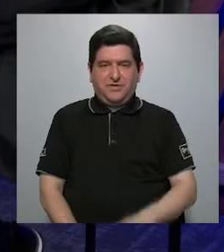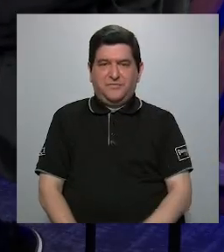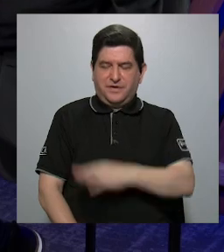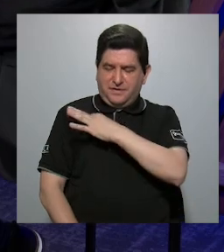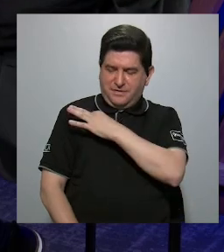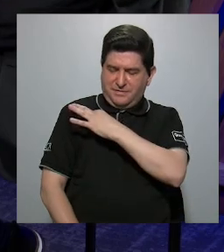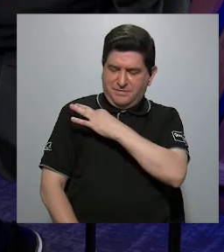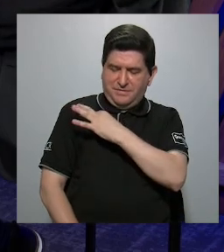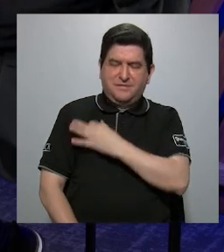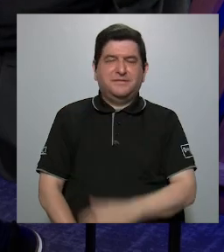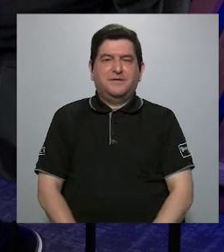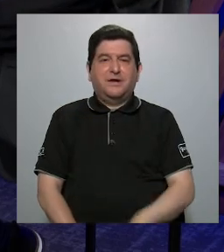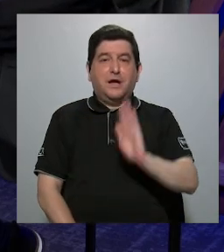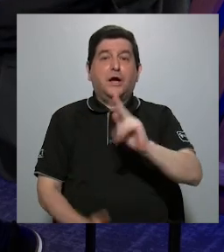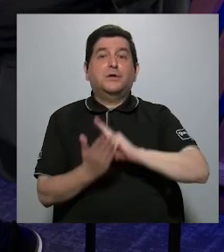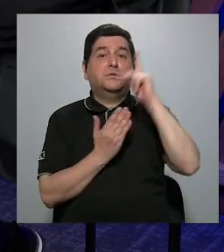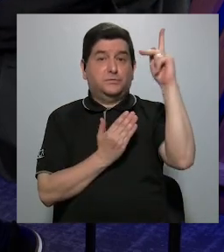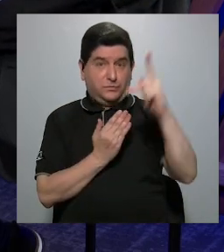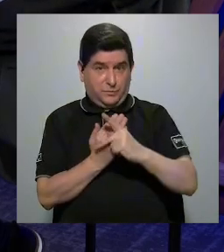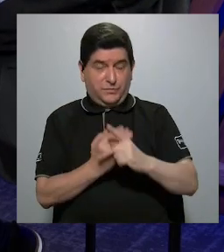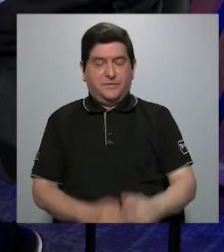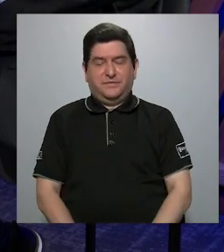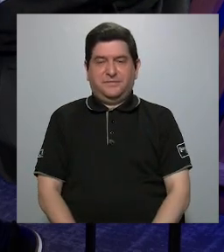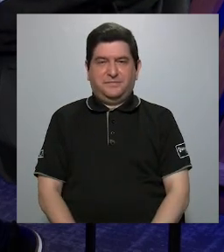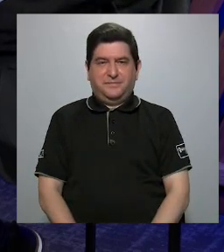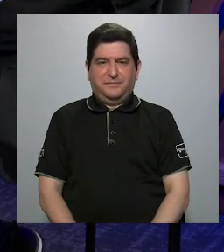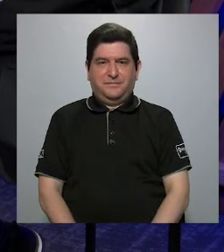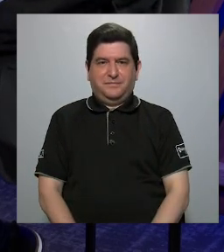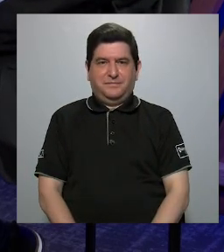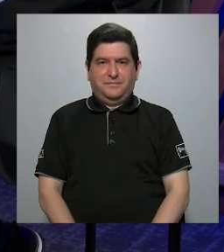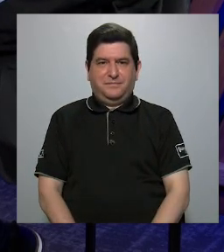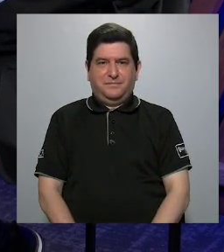Juan Rafael, por invitarme a su programa,